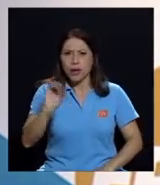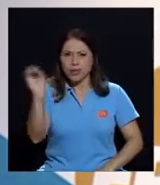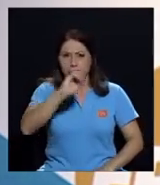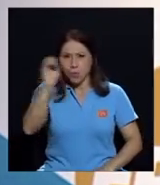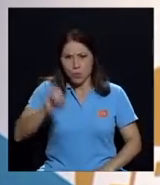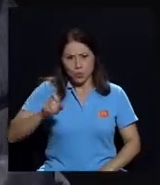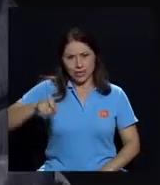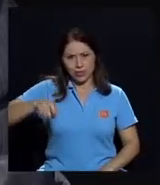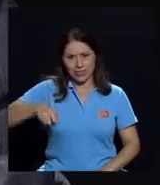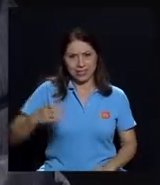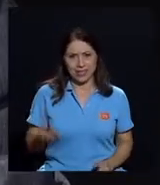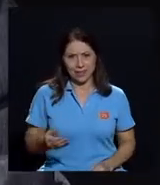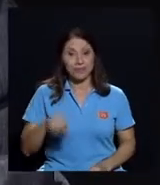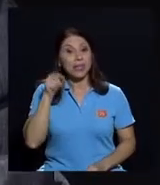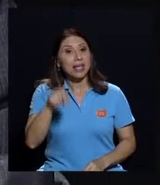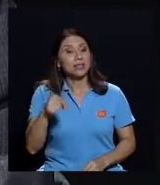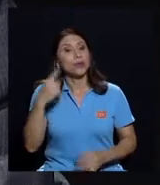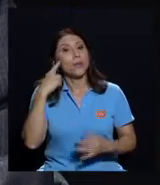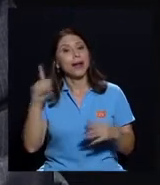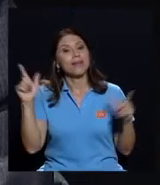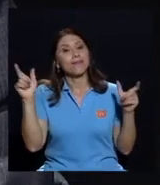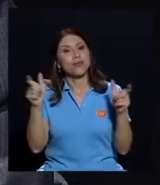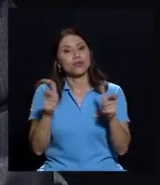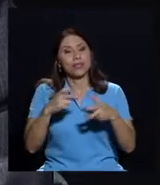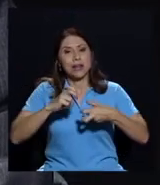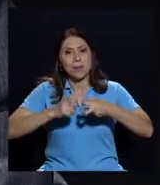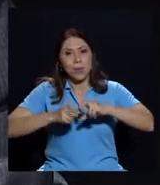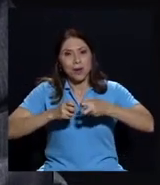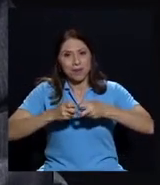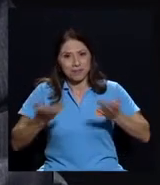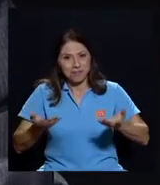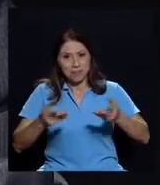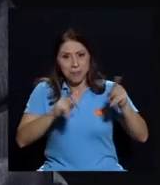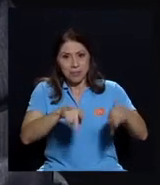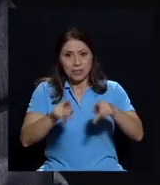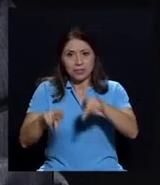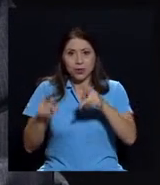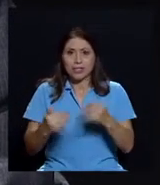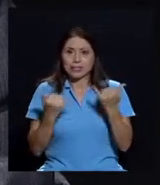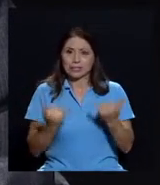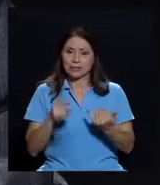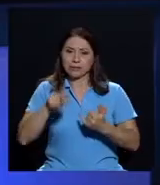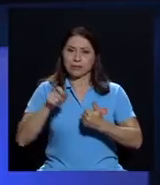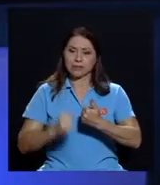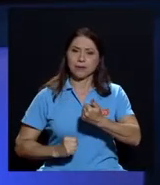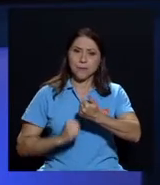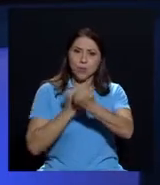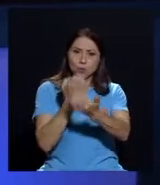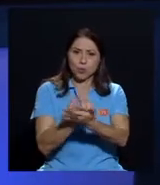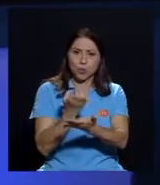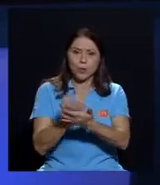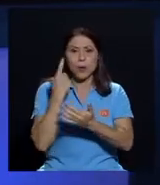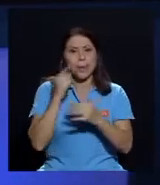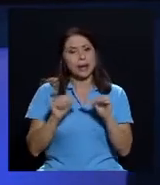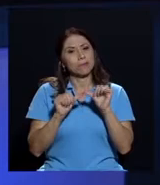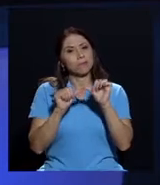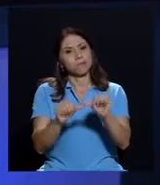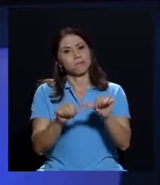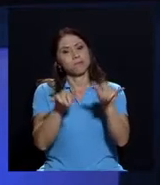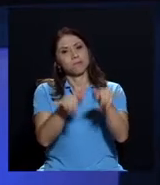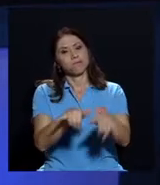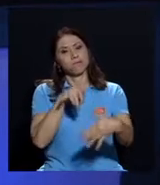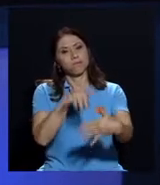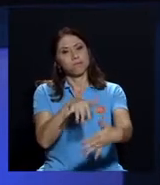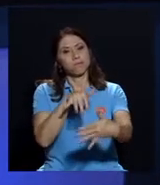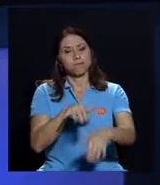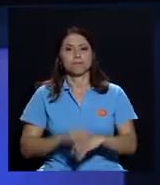lo que necesita eso para reducir el problema de aquellas personas que están requiriendo apoyo económico para permanecer otra cosa que hay que